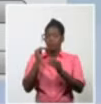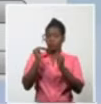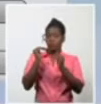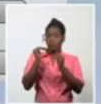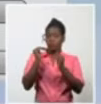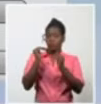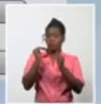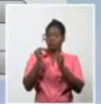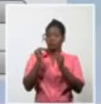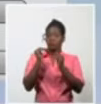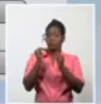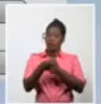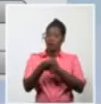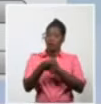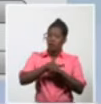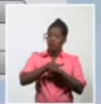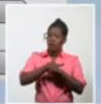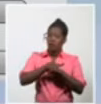el día de ayer.